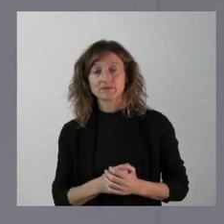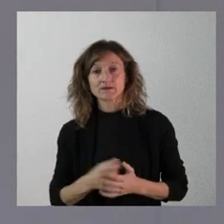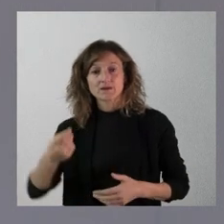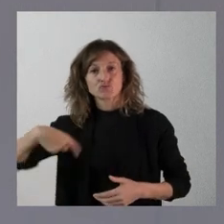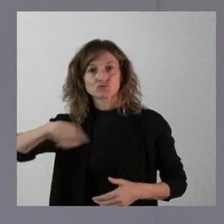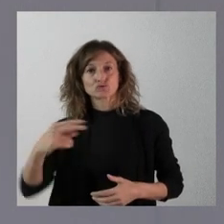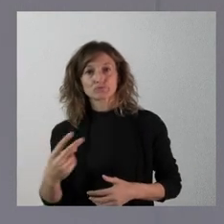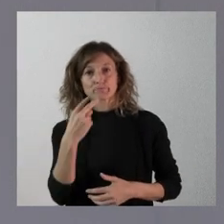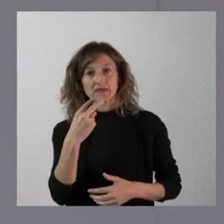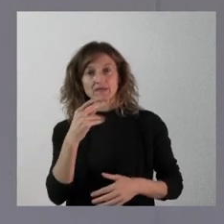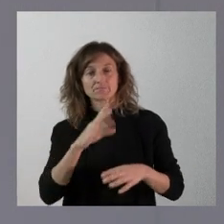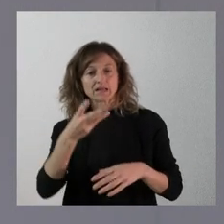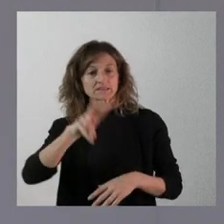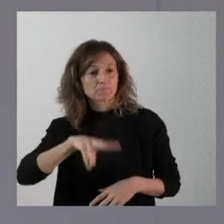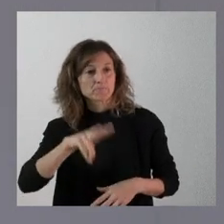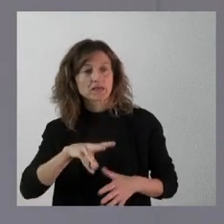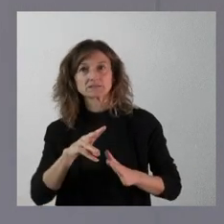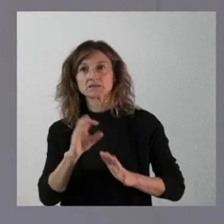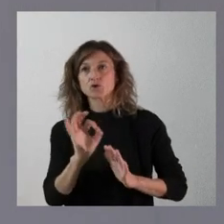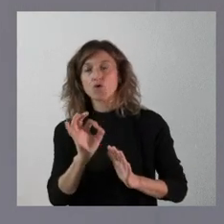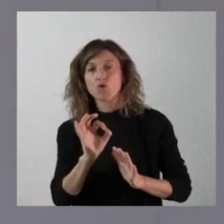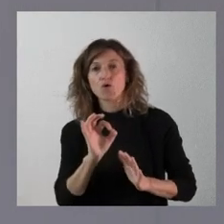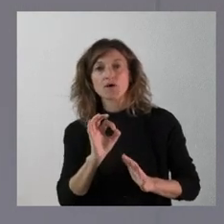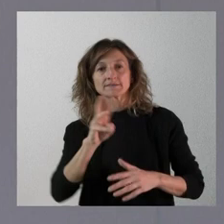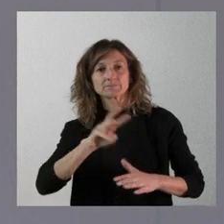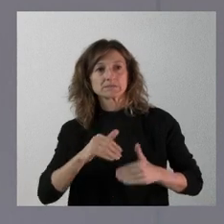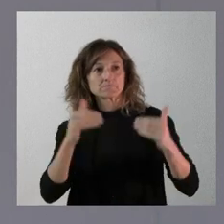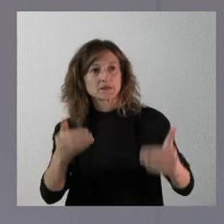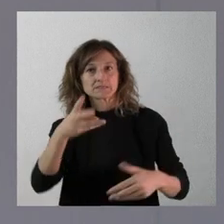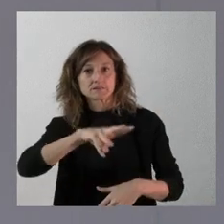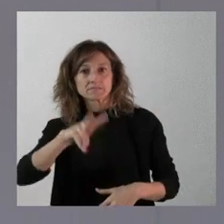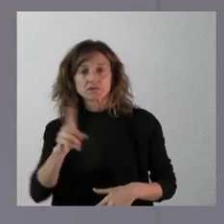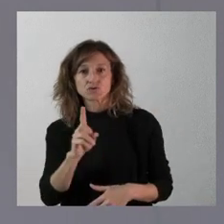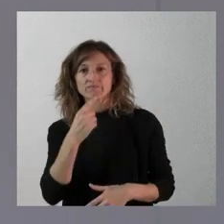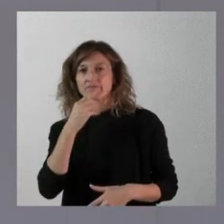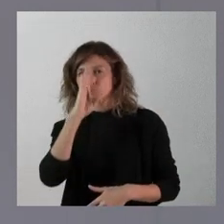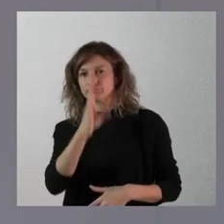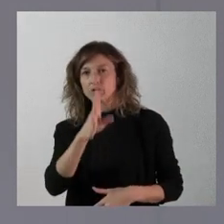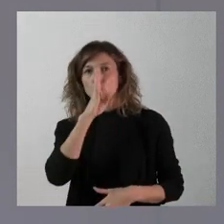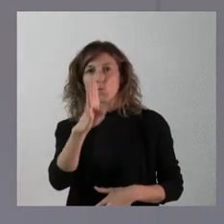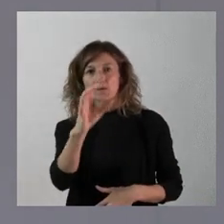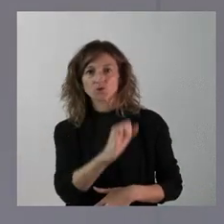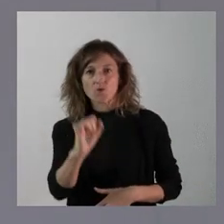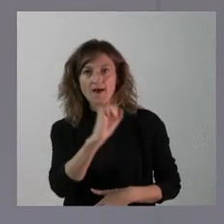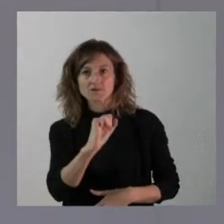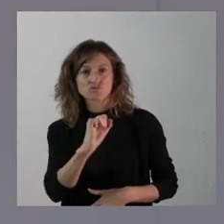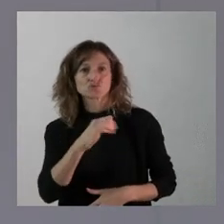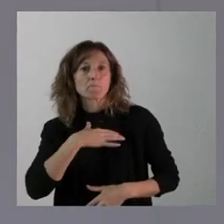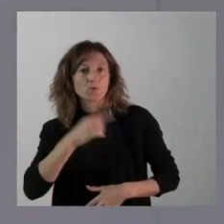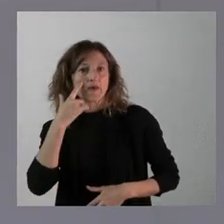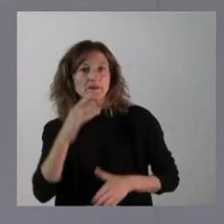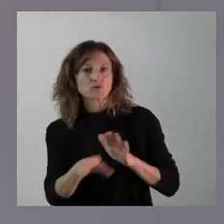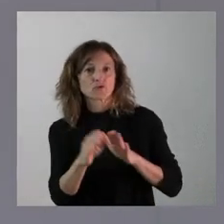que sea para tres meses que se puedan dentro de tres meses prorrogar por otros tres nosotros ya decimos cuatro años con la vocación también de darle